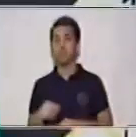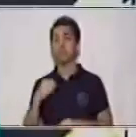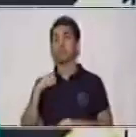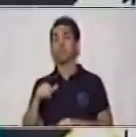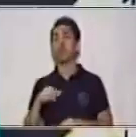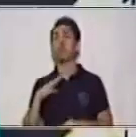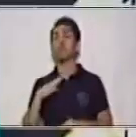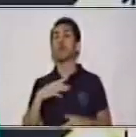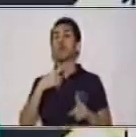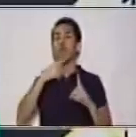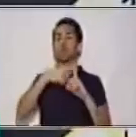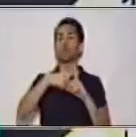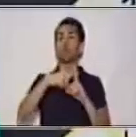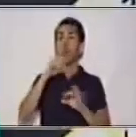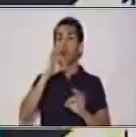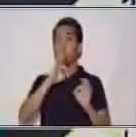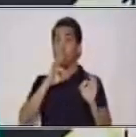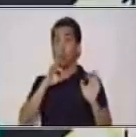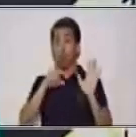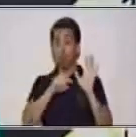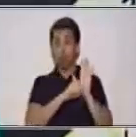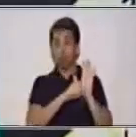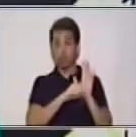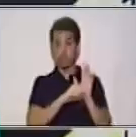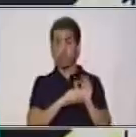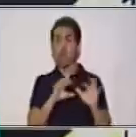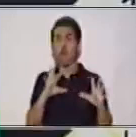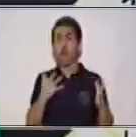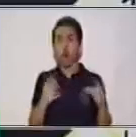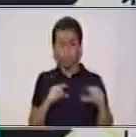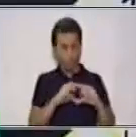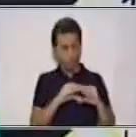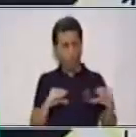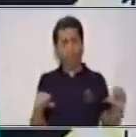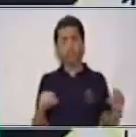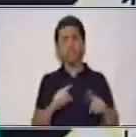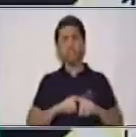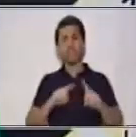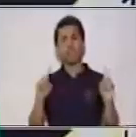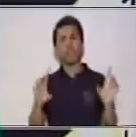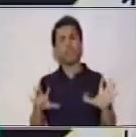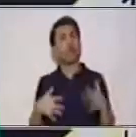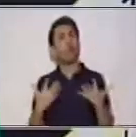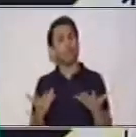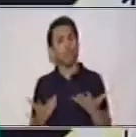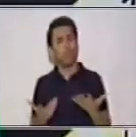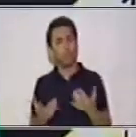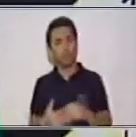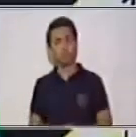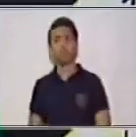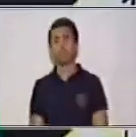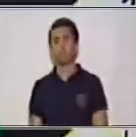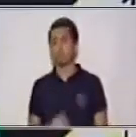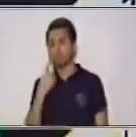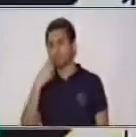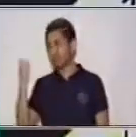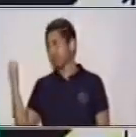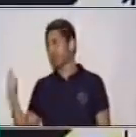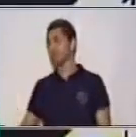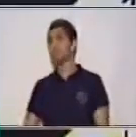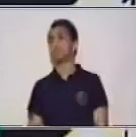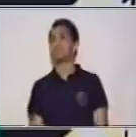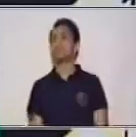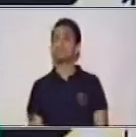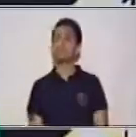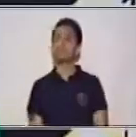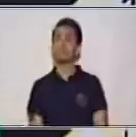restamos fracciones que tienen distinto denominador? Vamos a tener lo siguiente.